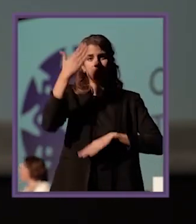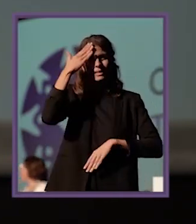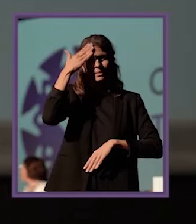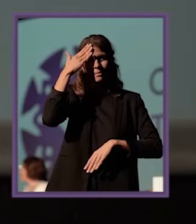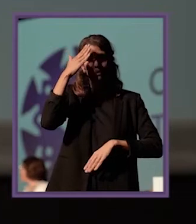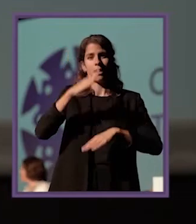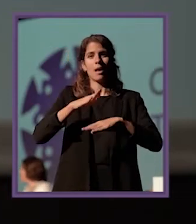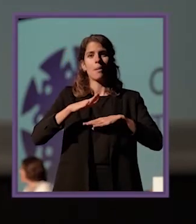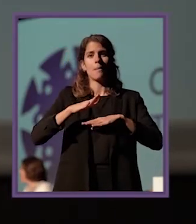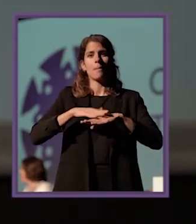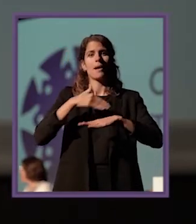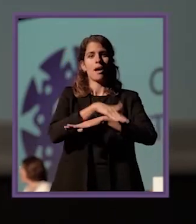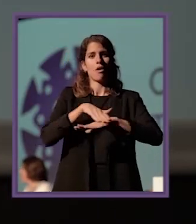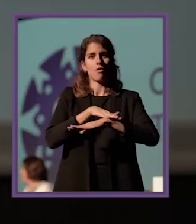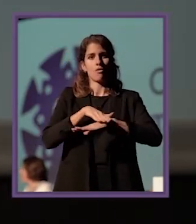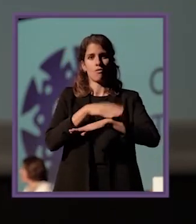bienestar, es